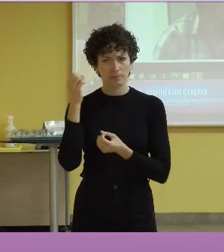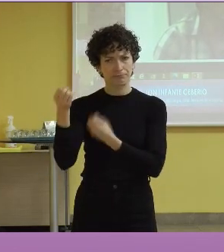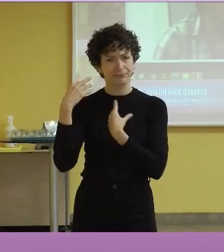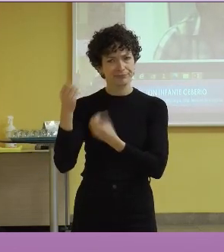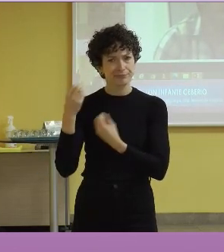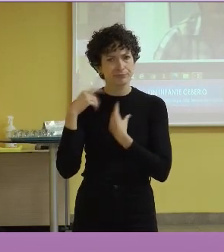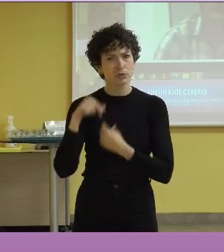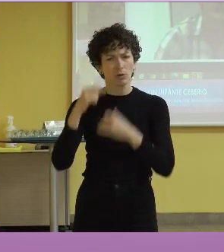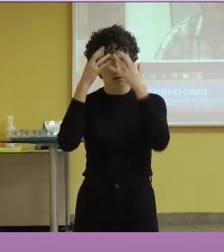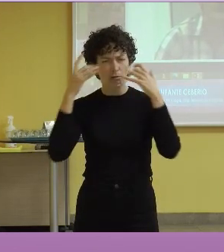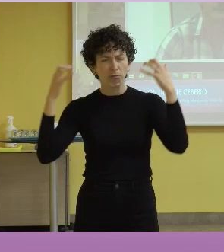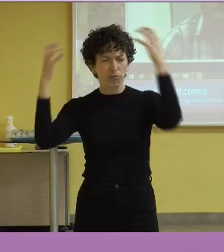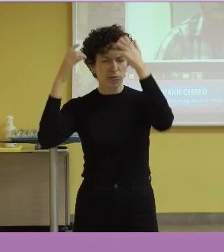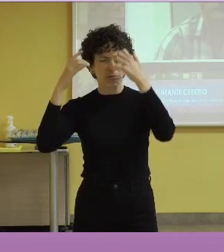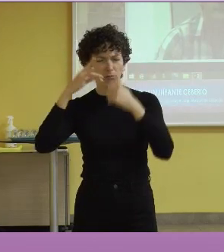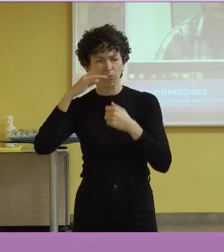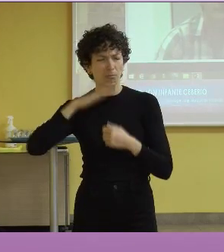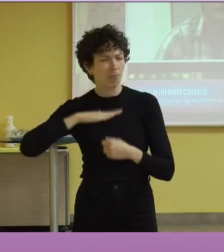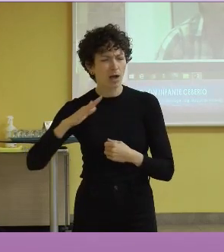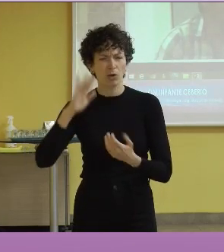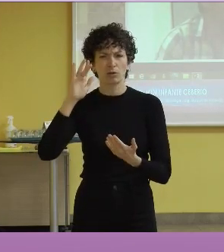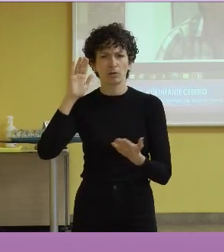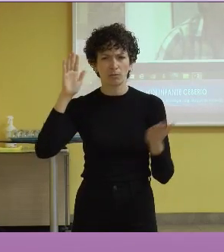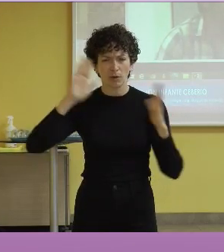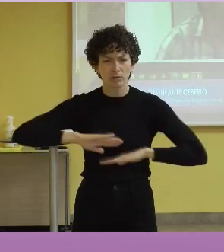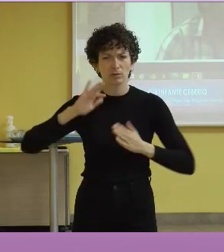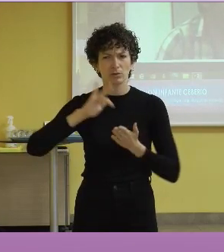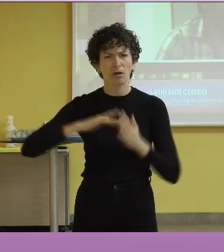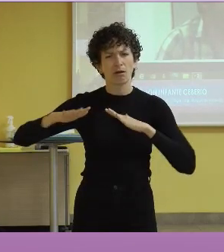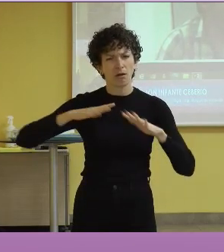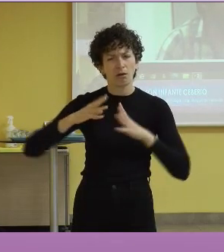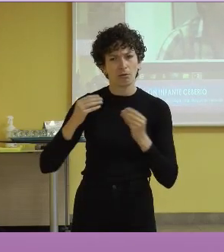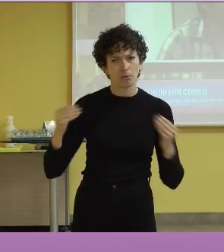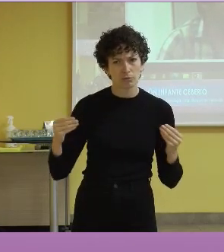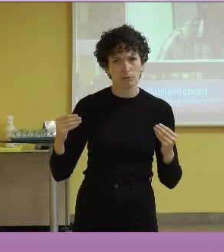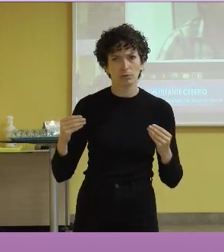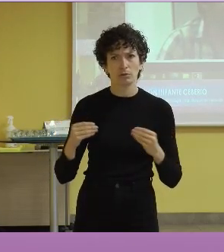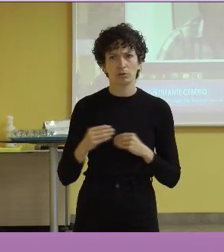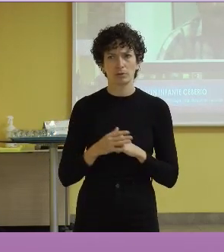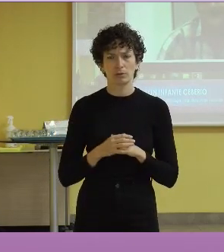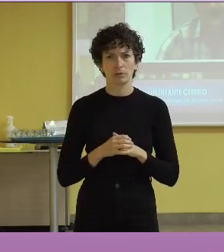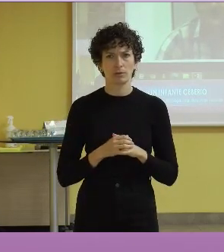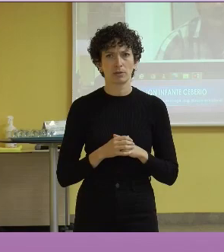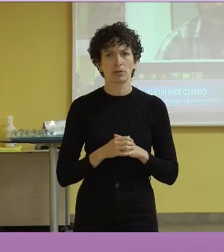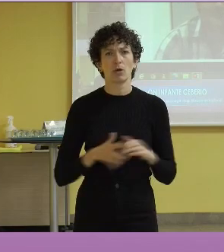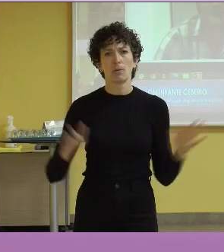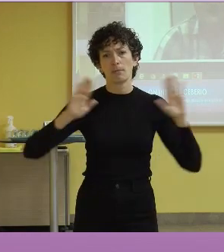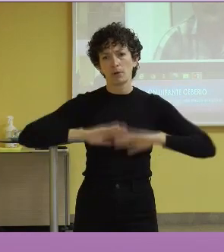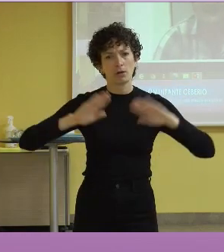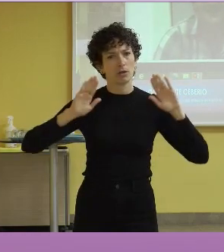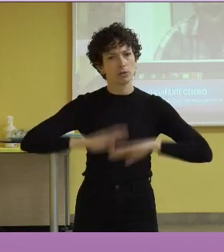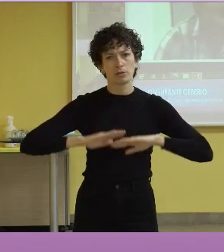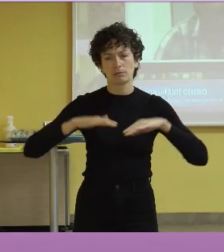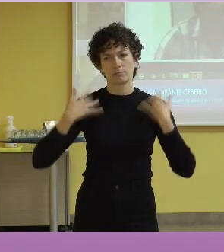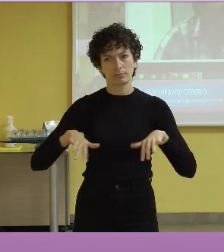bueno, que tienes pesadillas por las noches, ¿no? Que se mueve mucho. Yo por la noche voy a dormir.